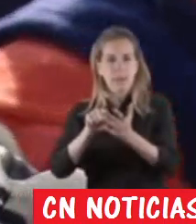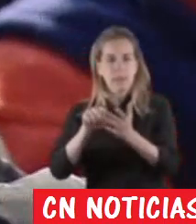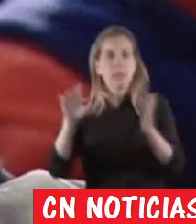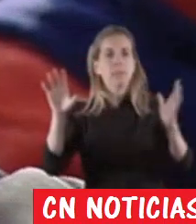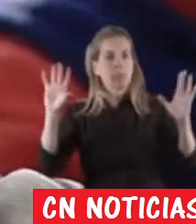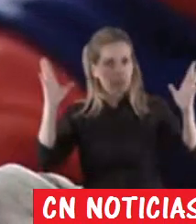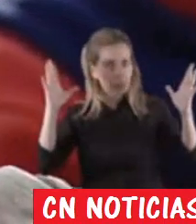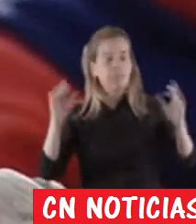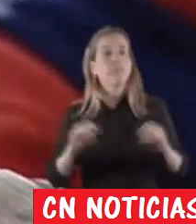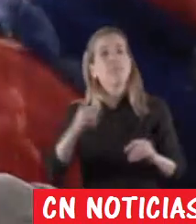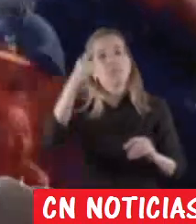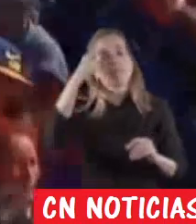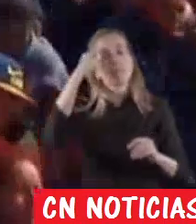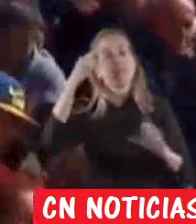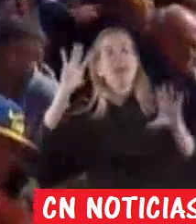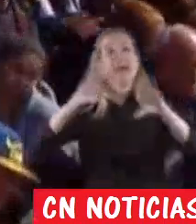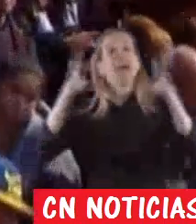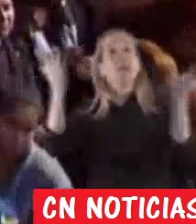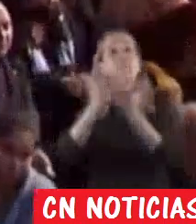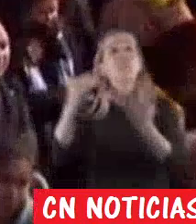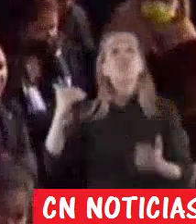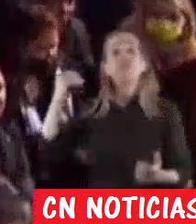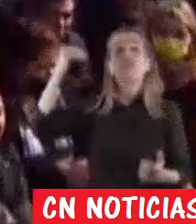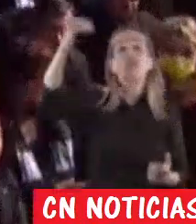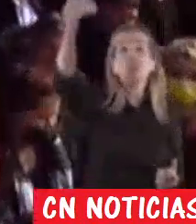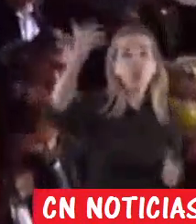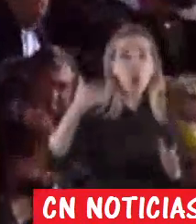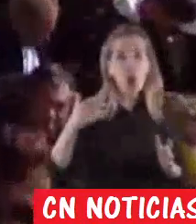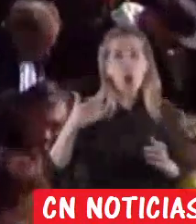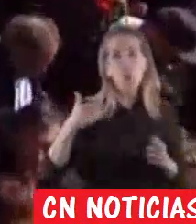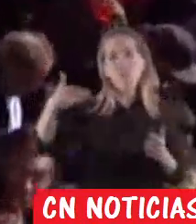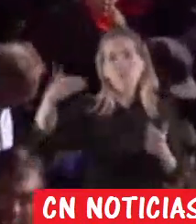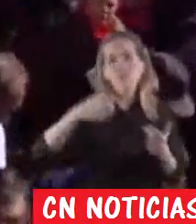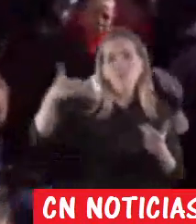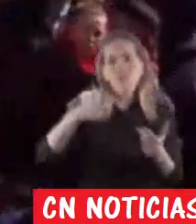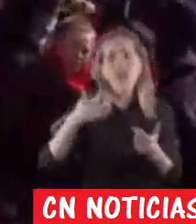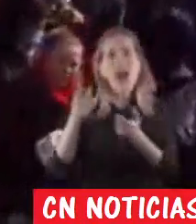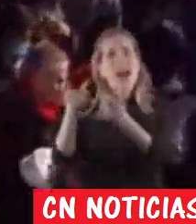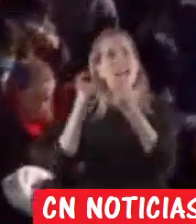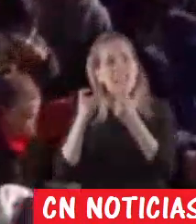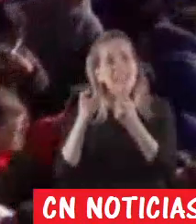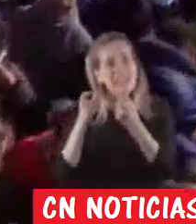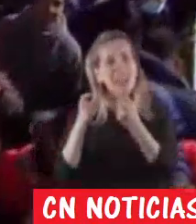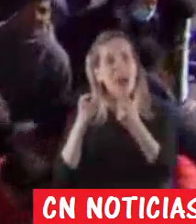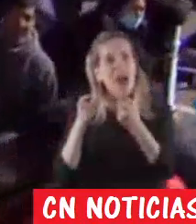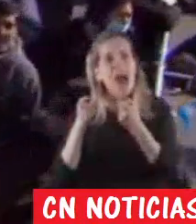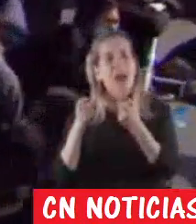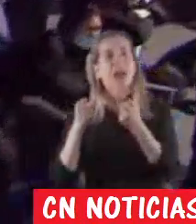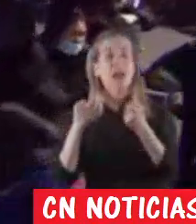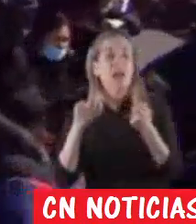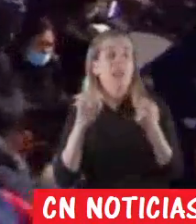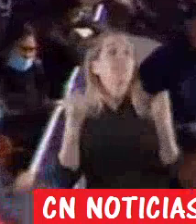El mundo en el futuro va a exigir, va a necesitar de